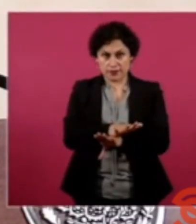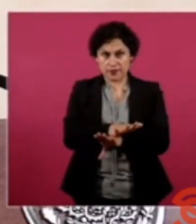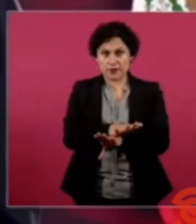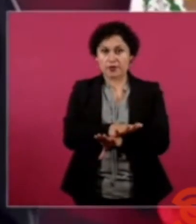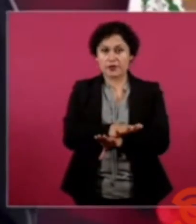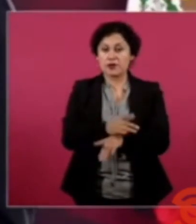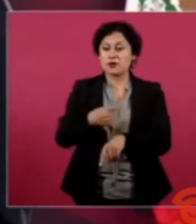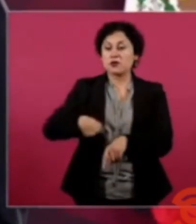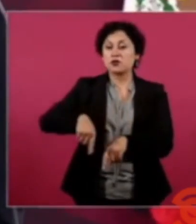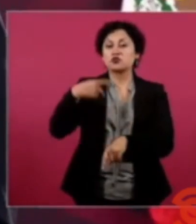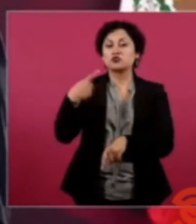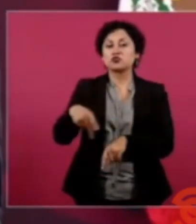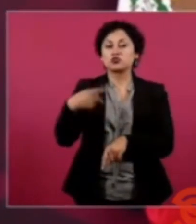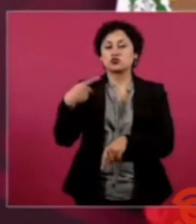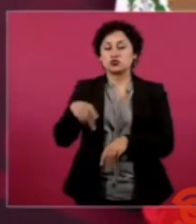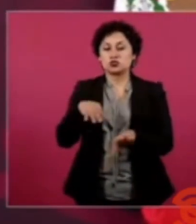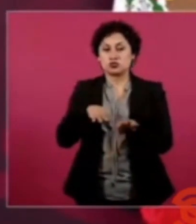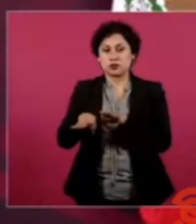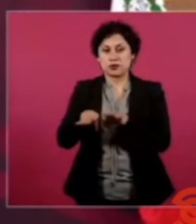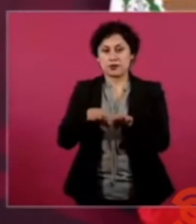Y ese partido único